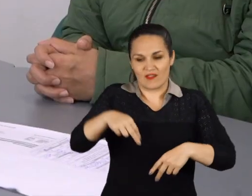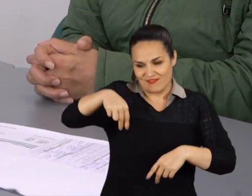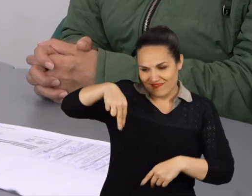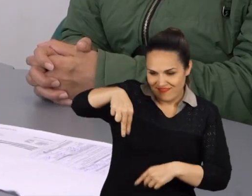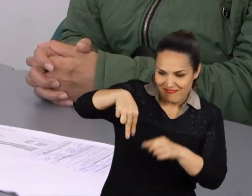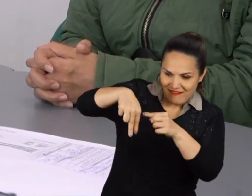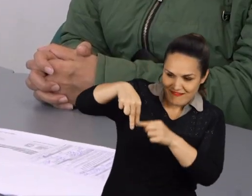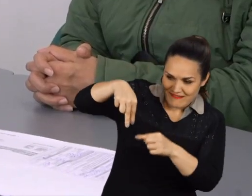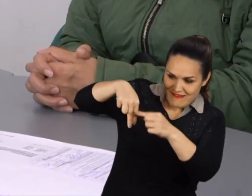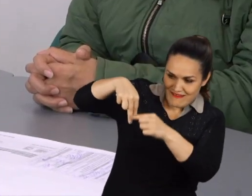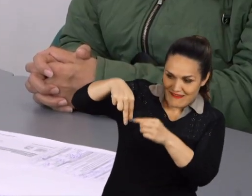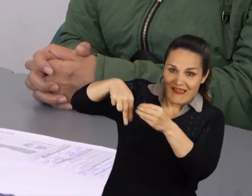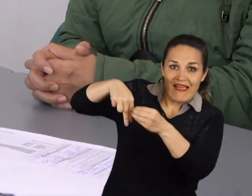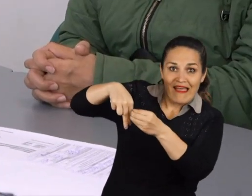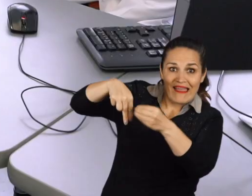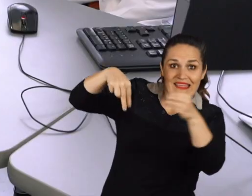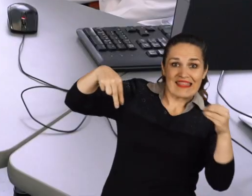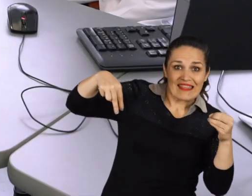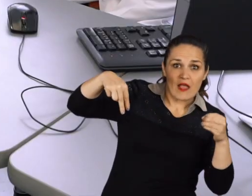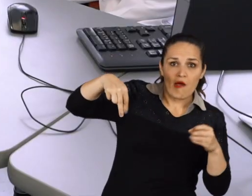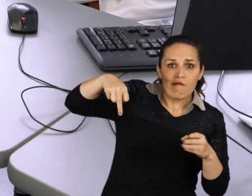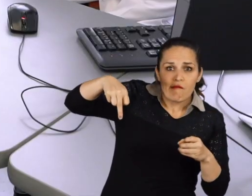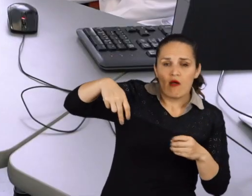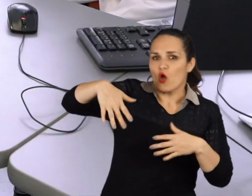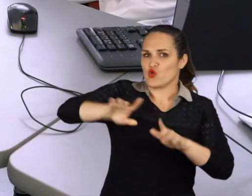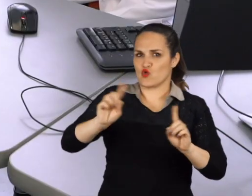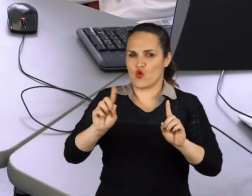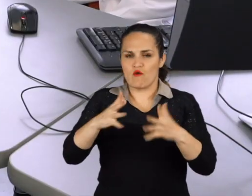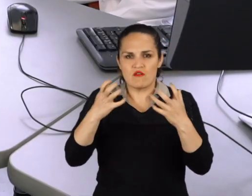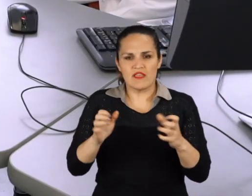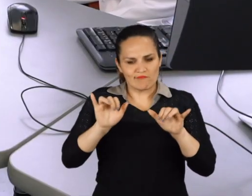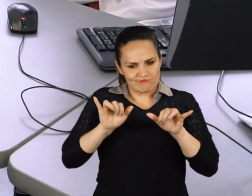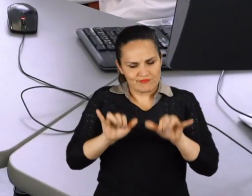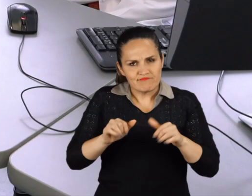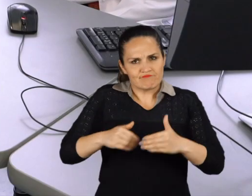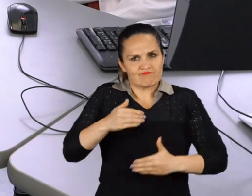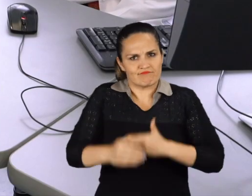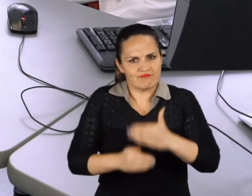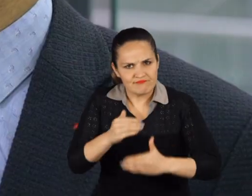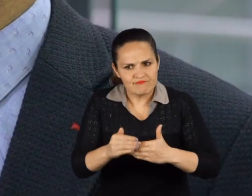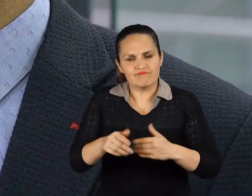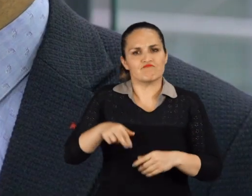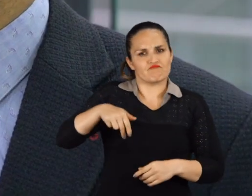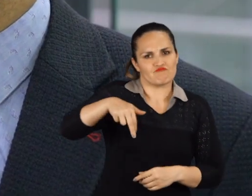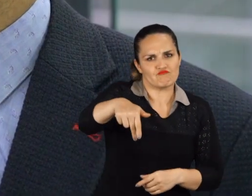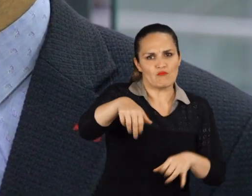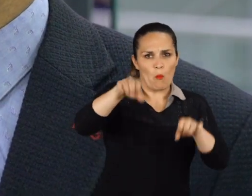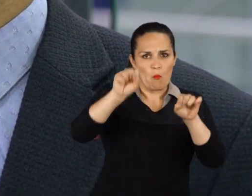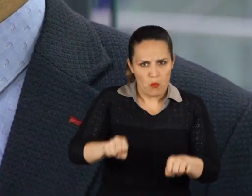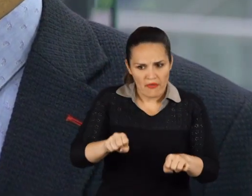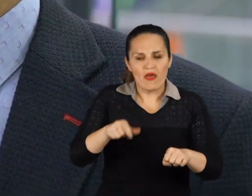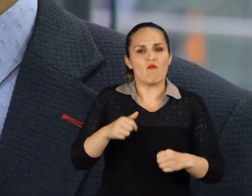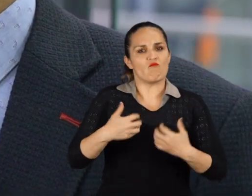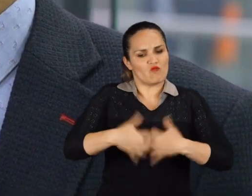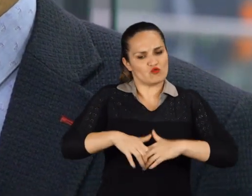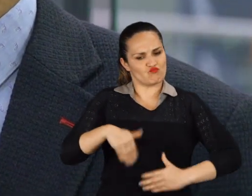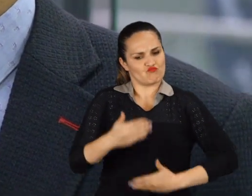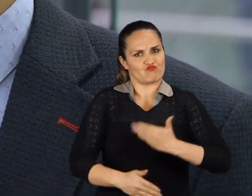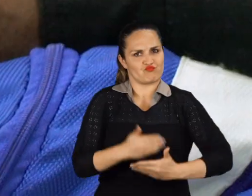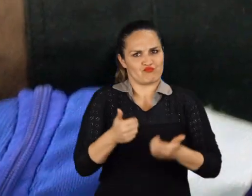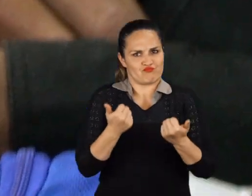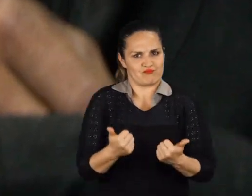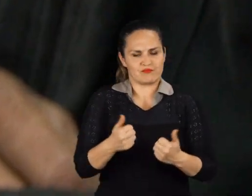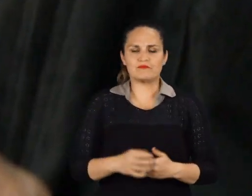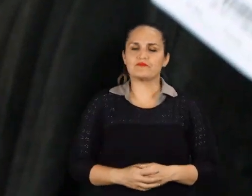fémur completo o una mitad de la pelvis, con la posibilidad de que la extremidad quede funcional. Lo más importante son los síntomas del paciente. Una